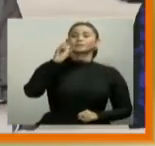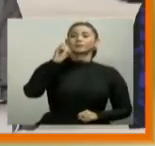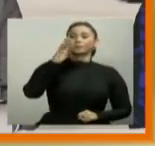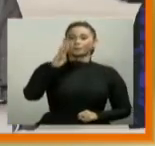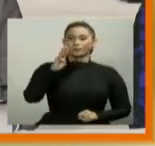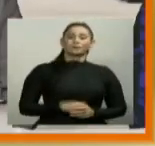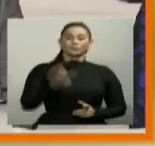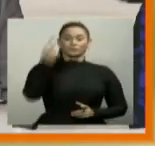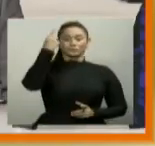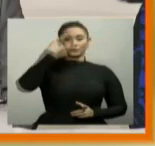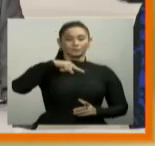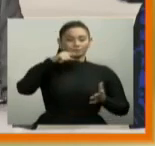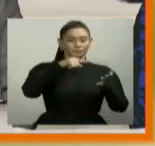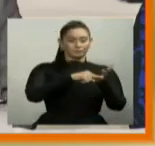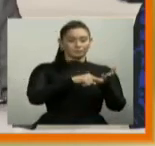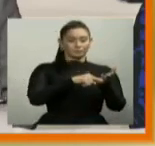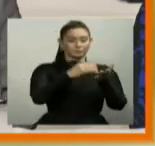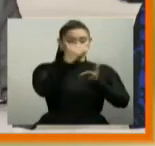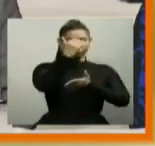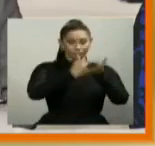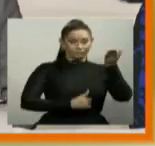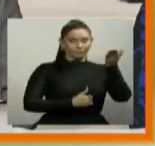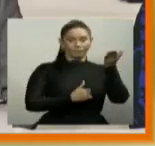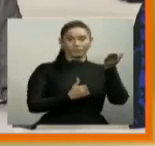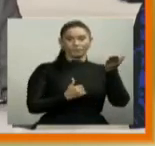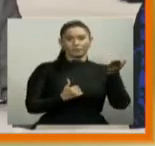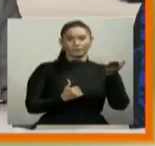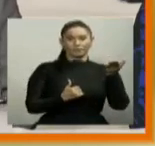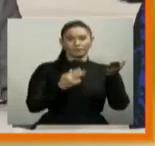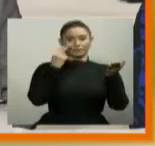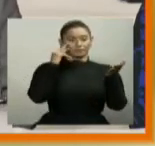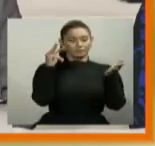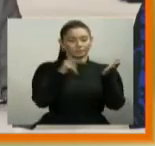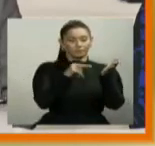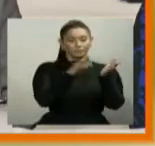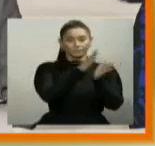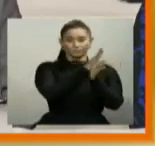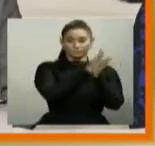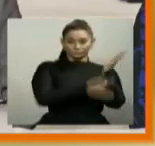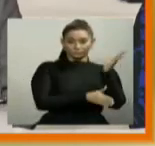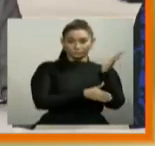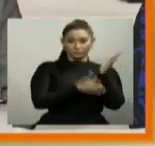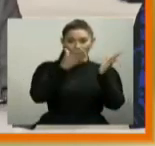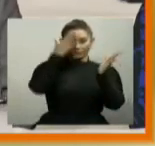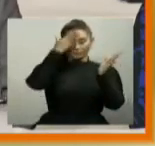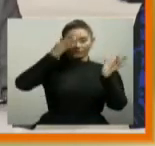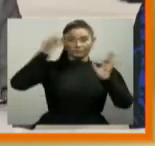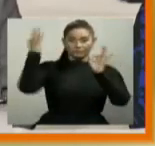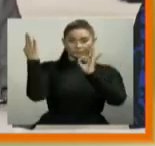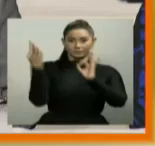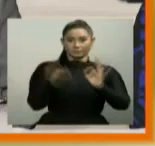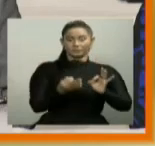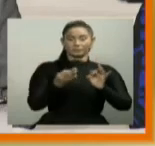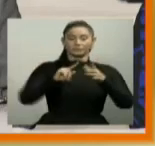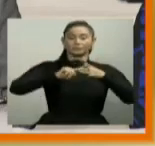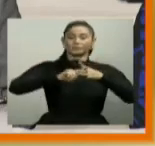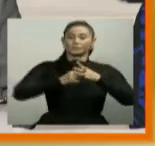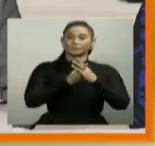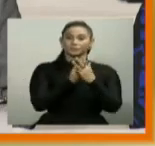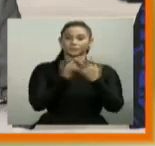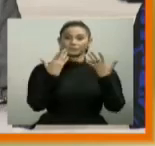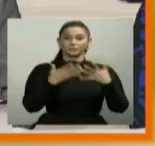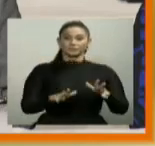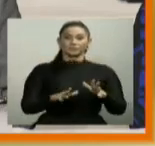supuesto lo más delicado de esta parte, que no haya consecuencias negativas, que no haya reacciones en los ciudadanos que se pongan una tercera